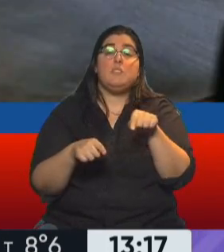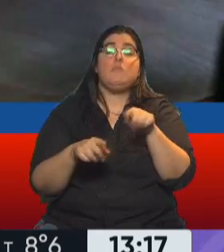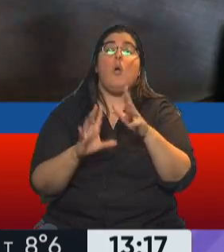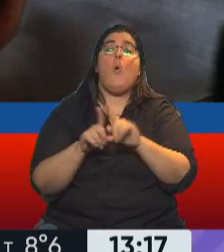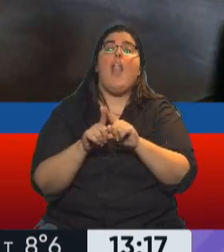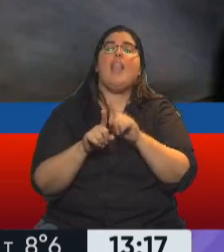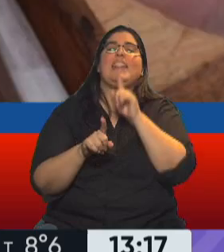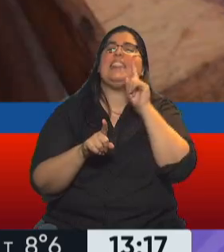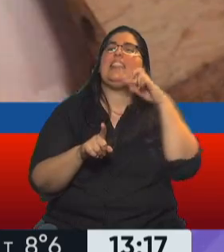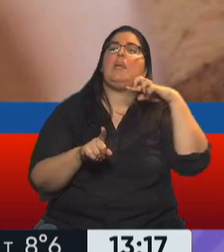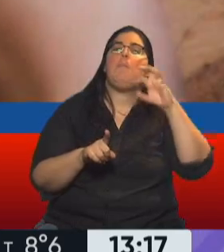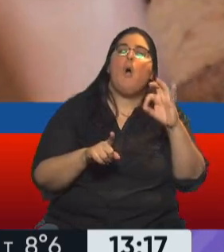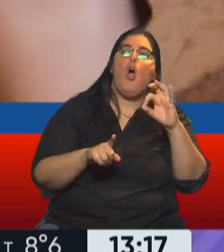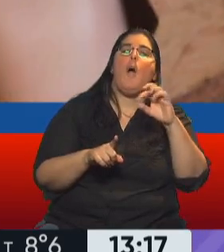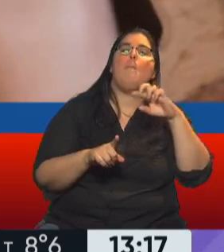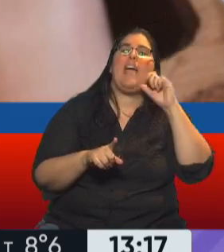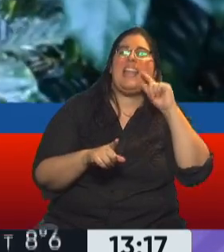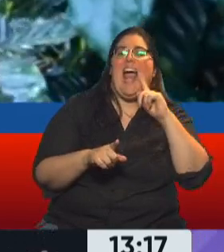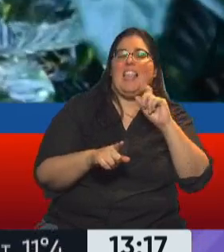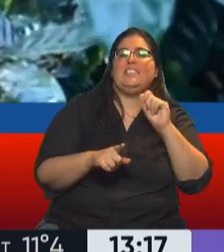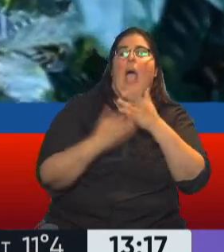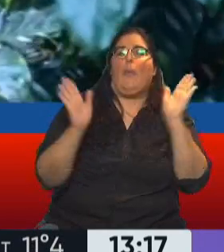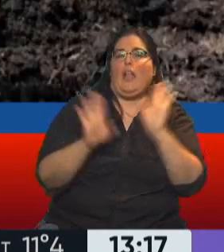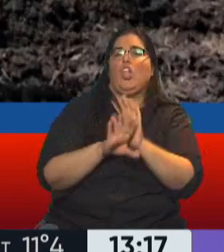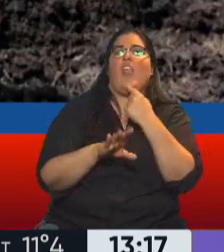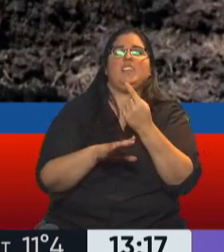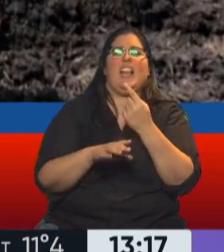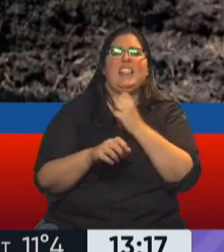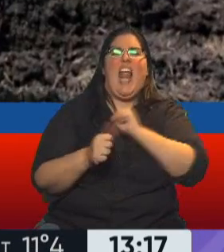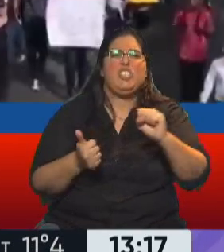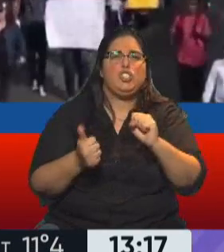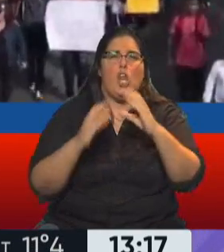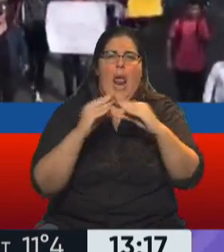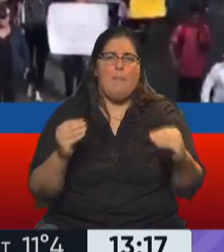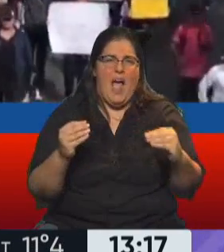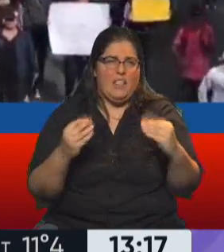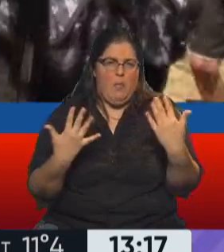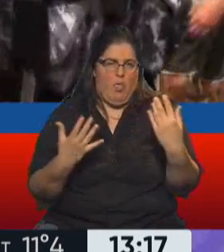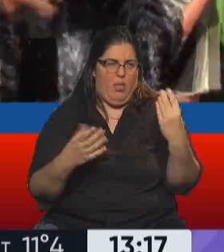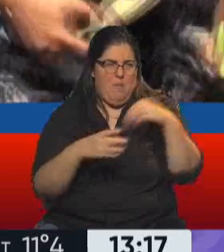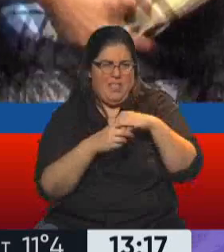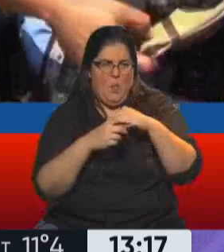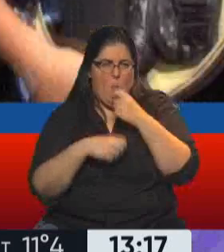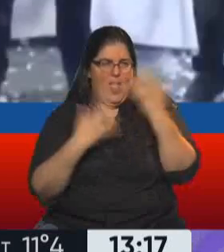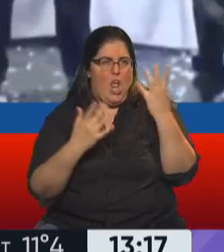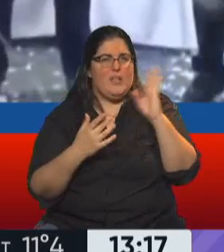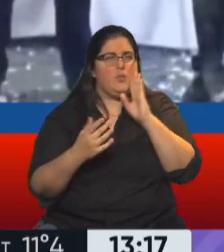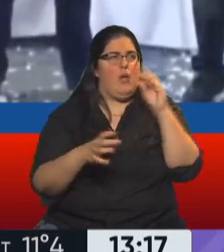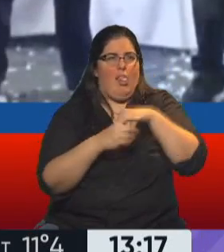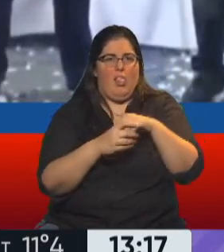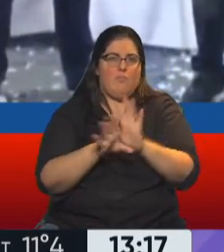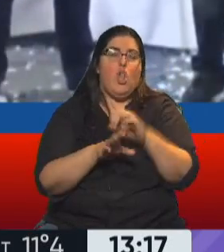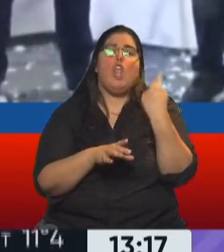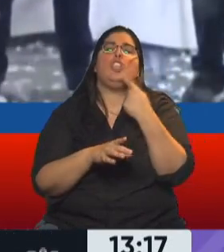penales abiertos. Traición a la patria, puedes meter cualquier cosa. Injerencia de Estados Unidos, puedes meter cualquier cosa. En Argentina le